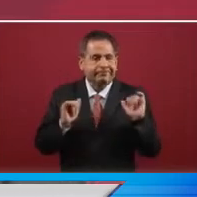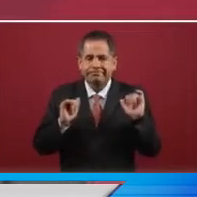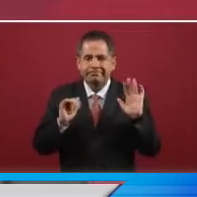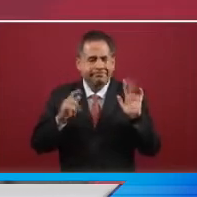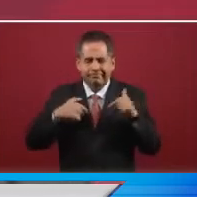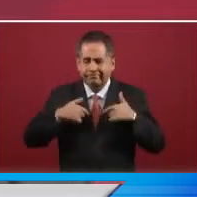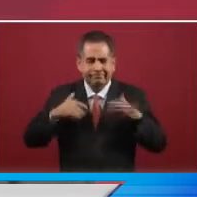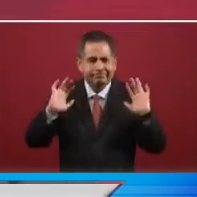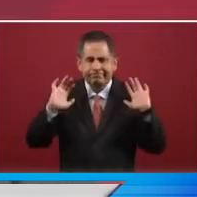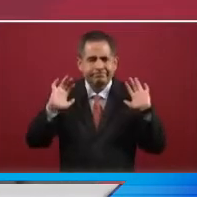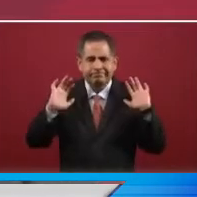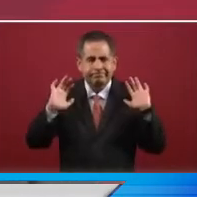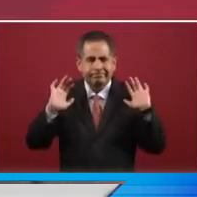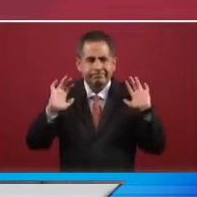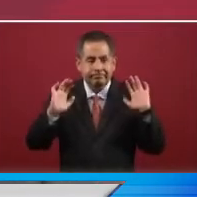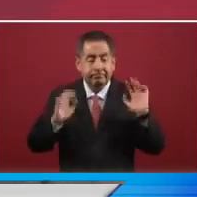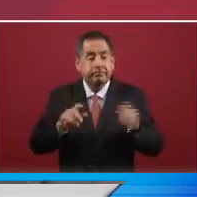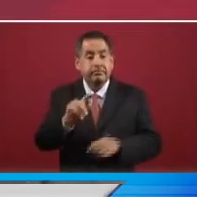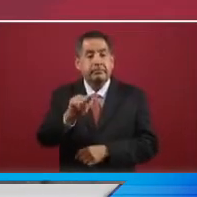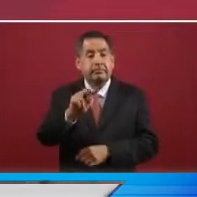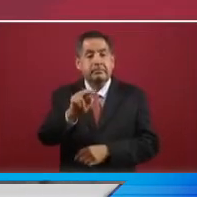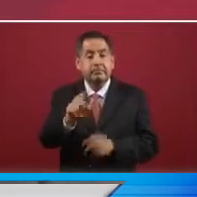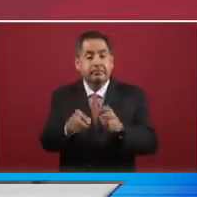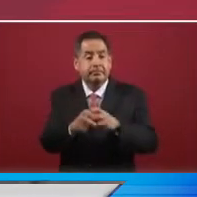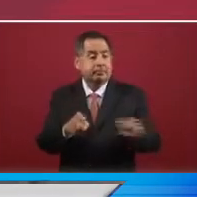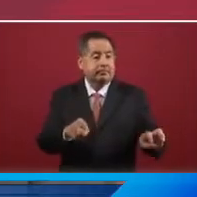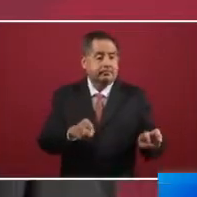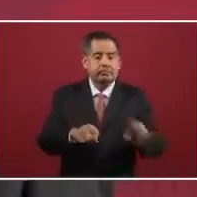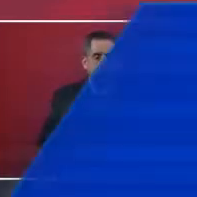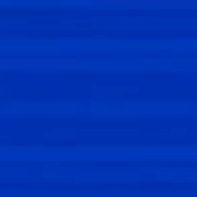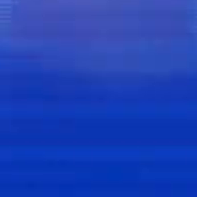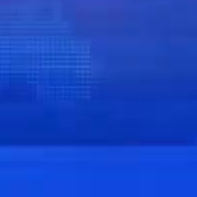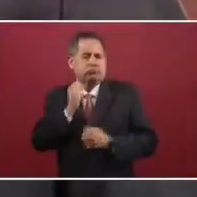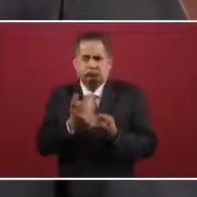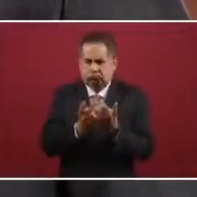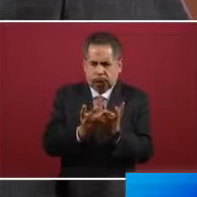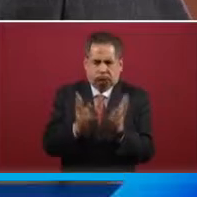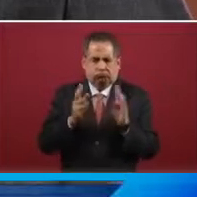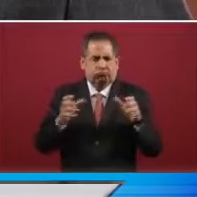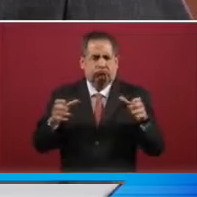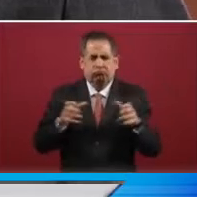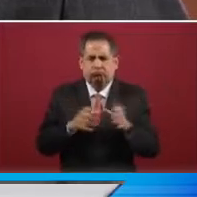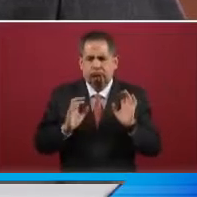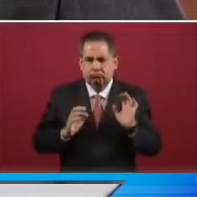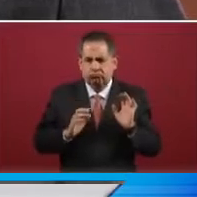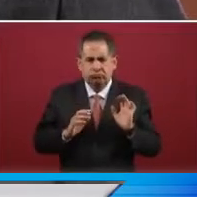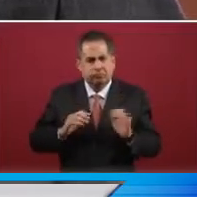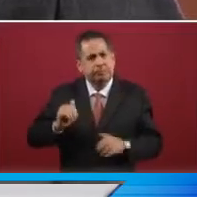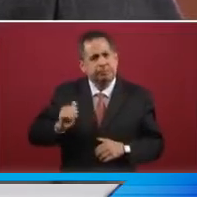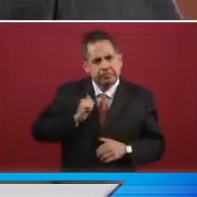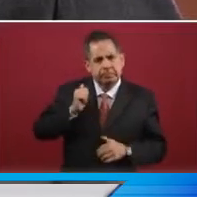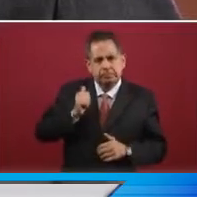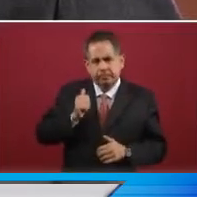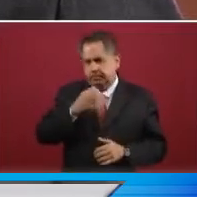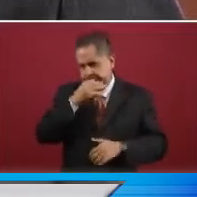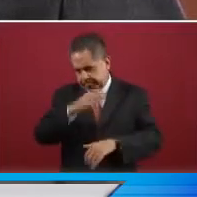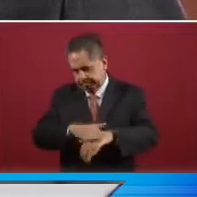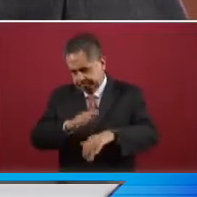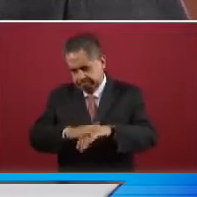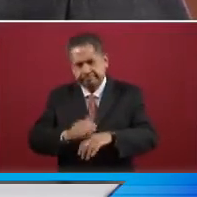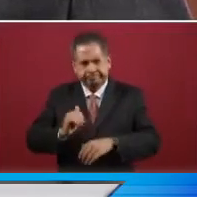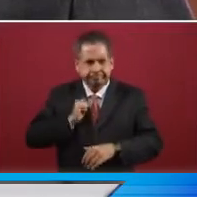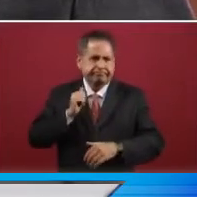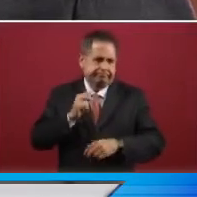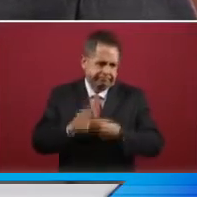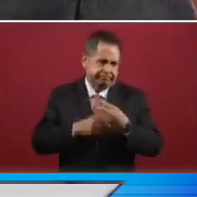en la salida de Televisa de Loret de Mola. Morena. Hará la entrega de una carta a los